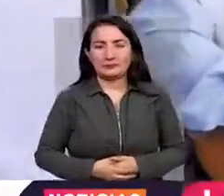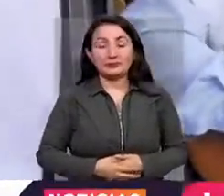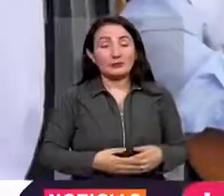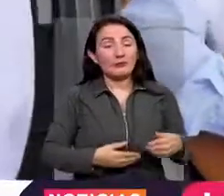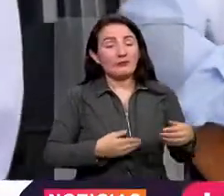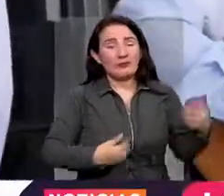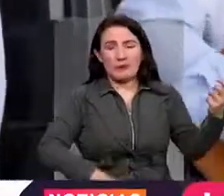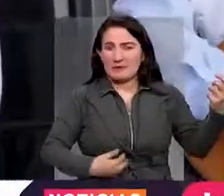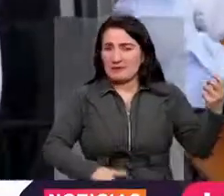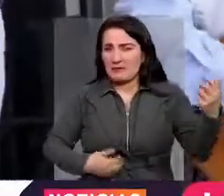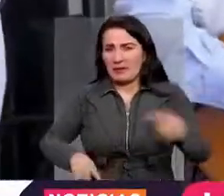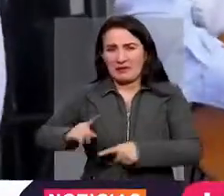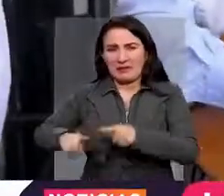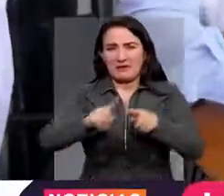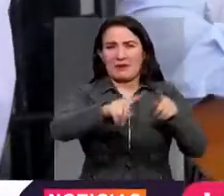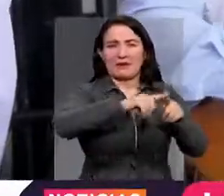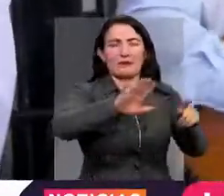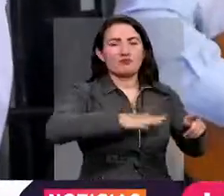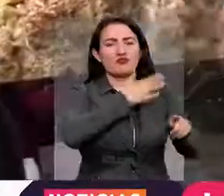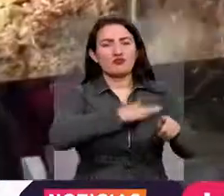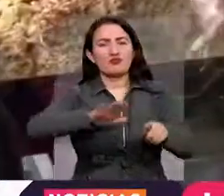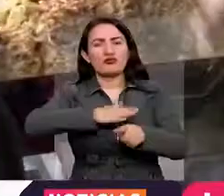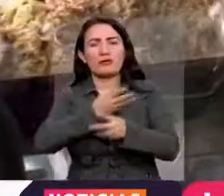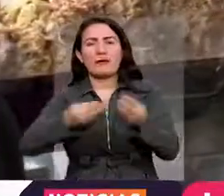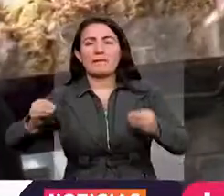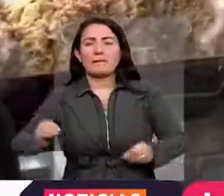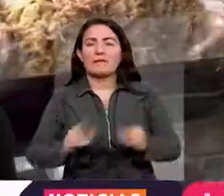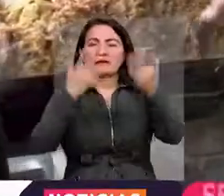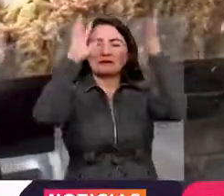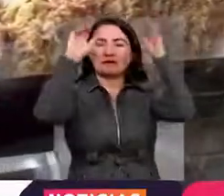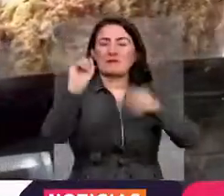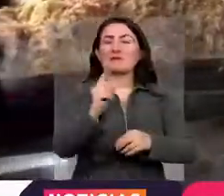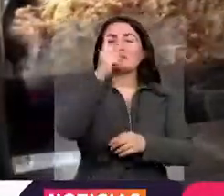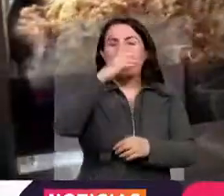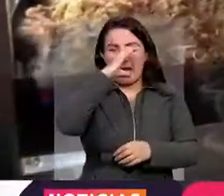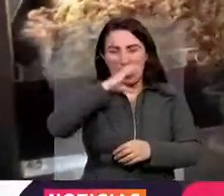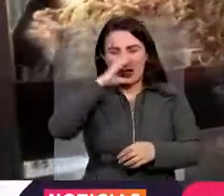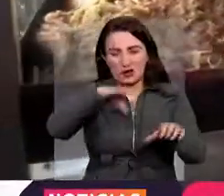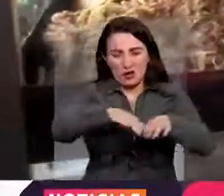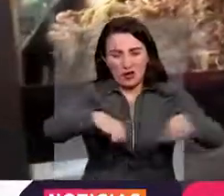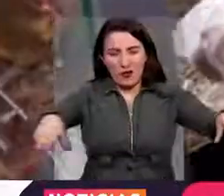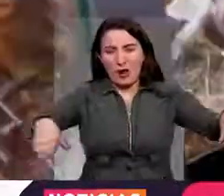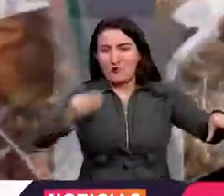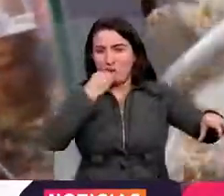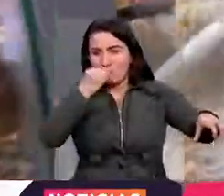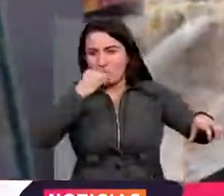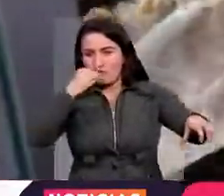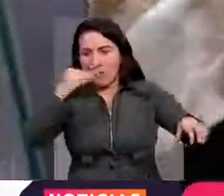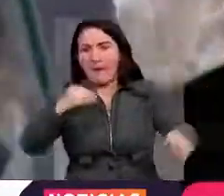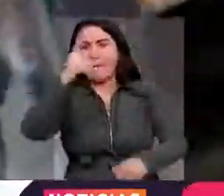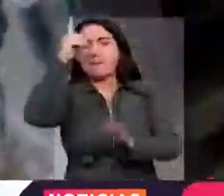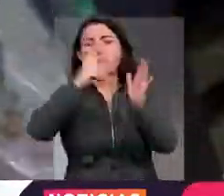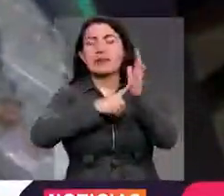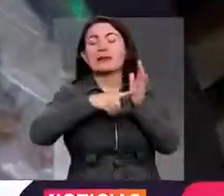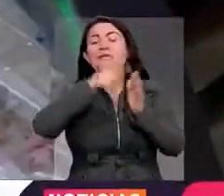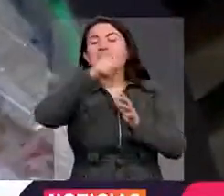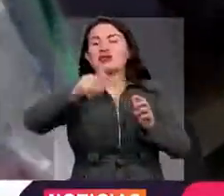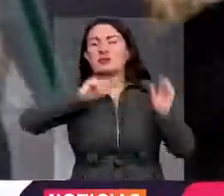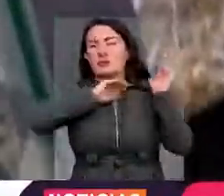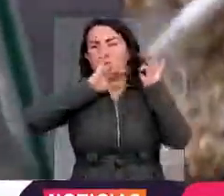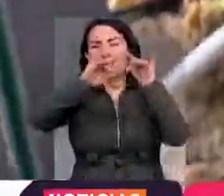Acompañado de diferentes orquestas, se celebró el primer Festival de la Lechona en Bogotá, con más de 1000 ciudadanos amantes a este